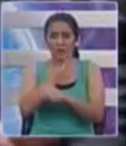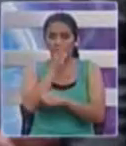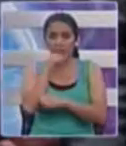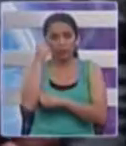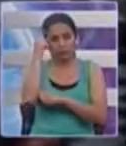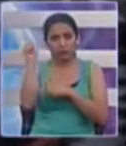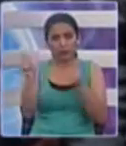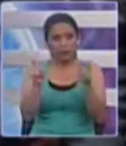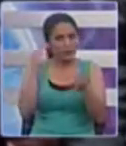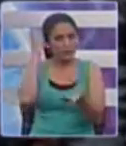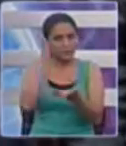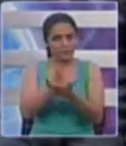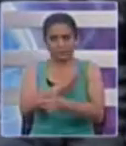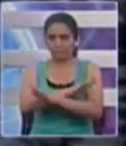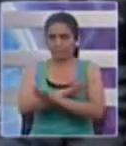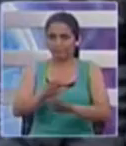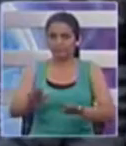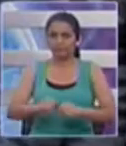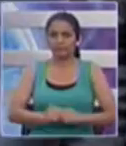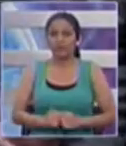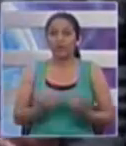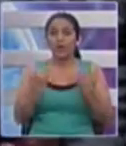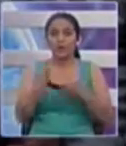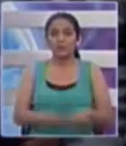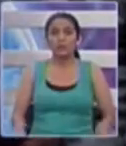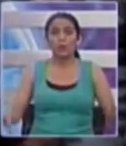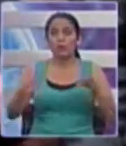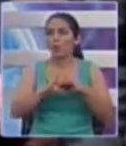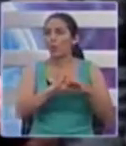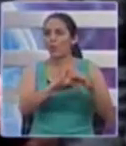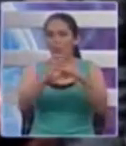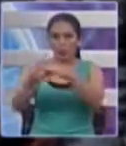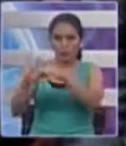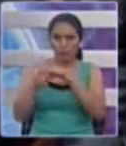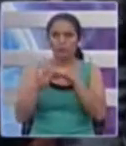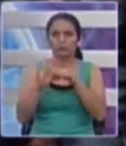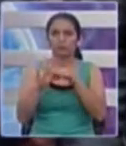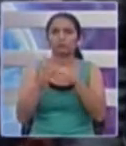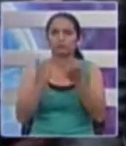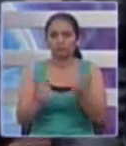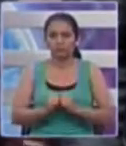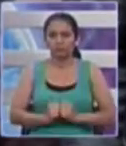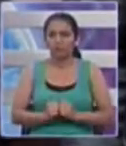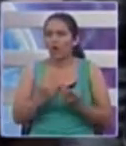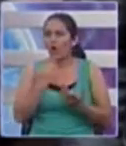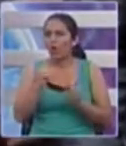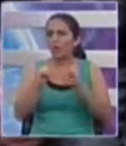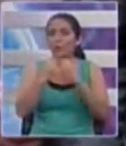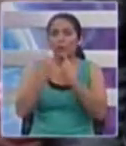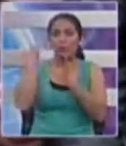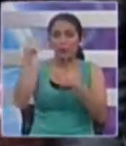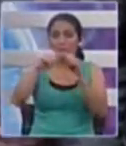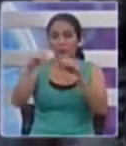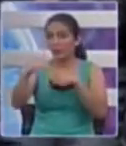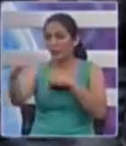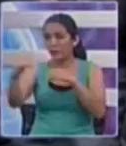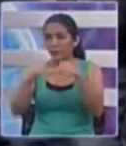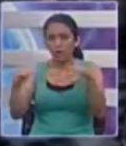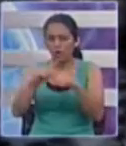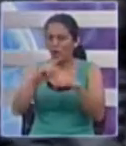que es necesario que estemos unidos hoy no necesitamos de hablar de largas derechos centros o de